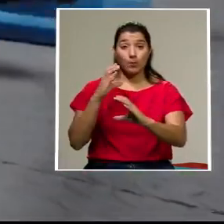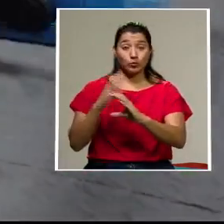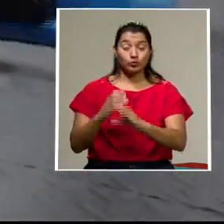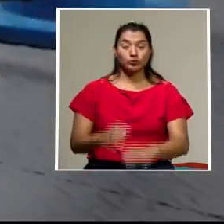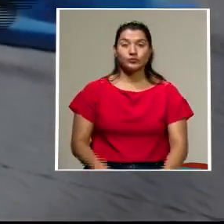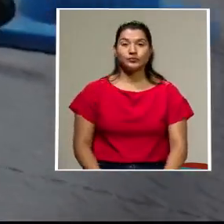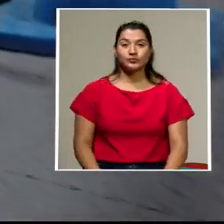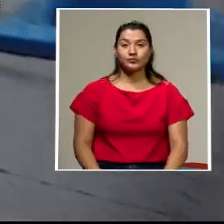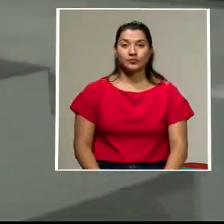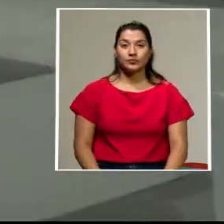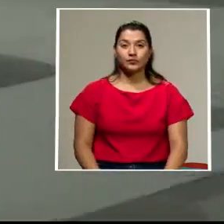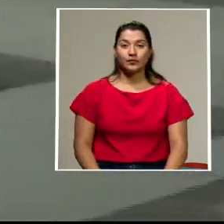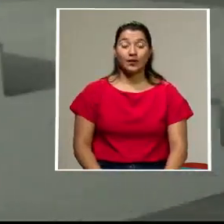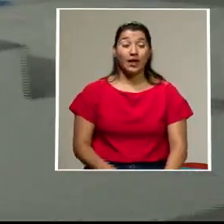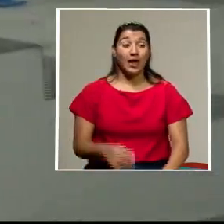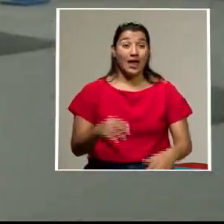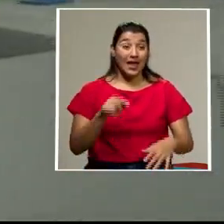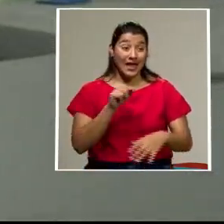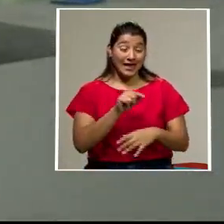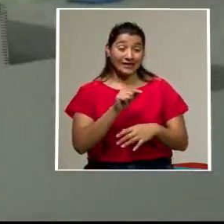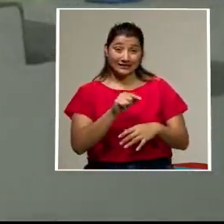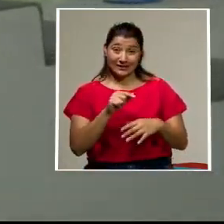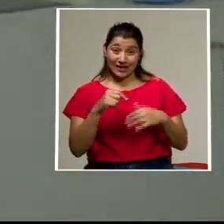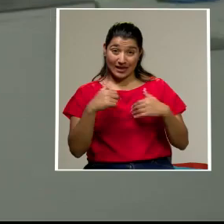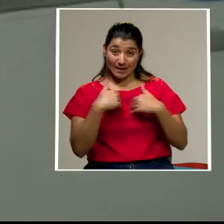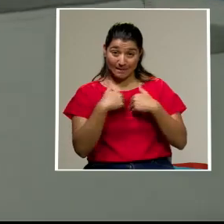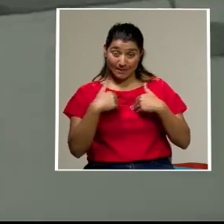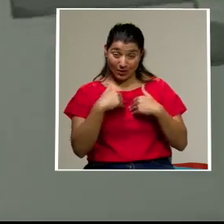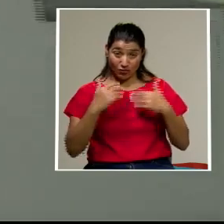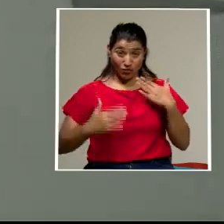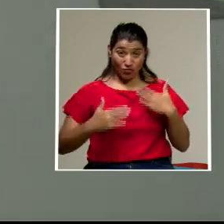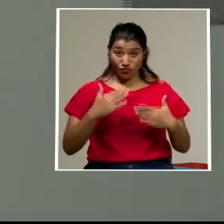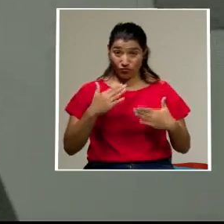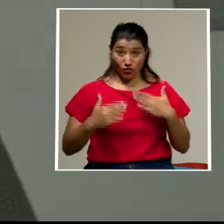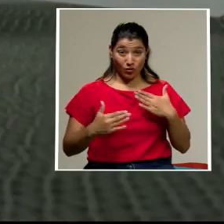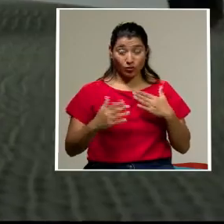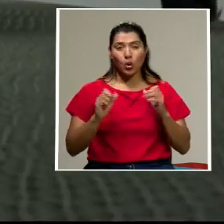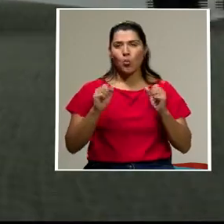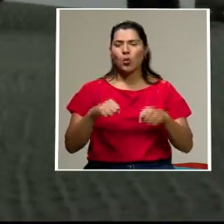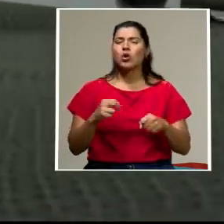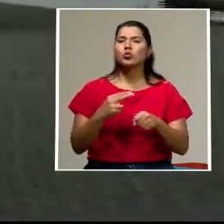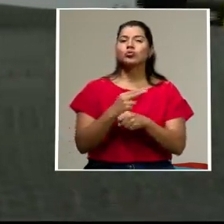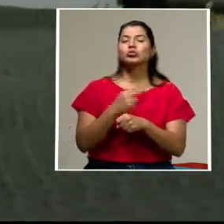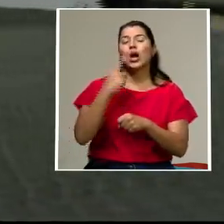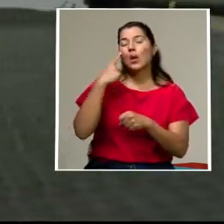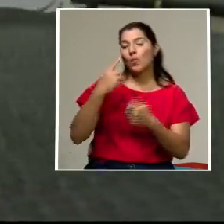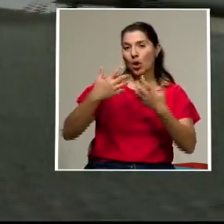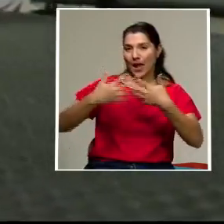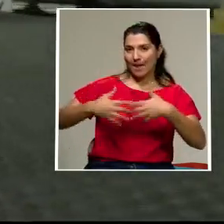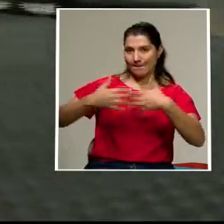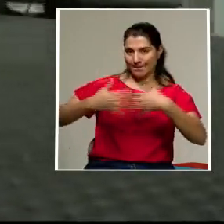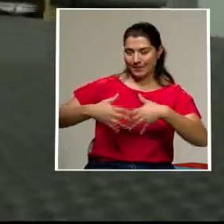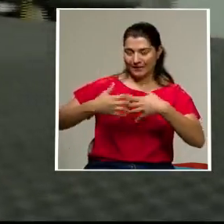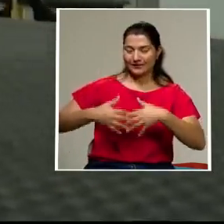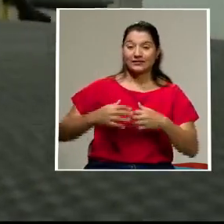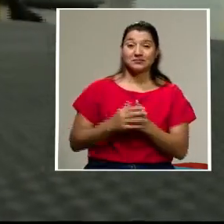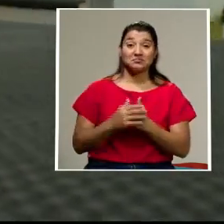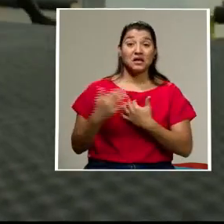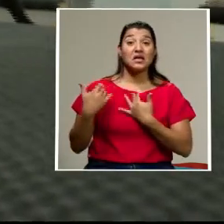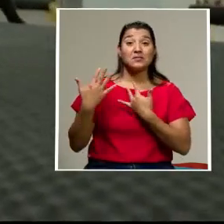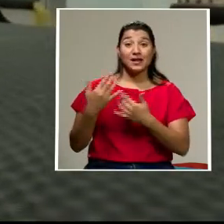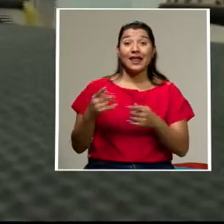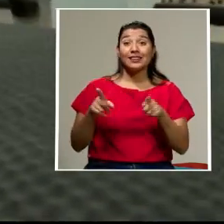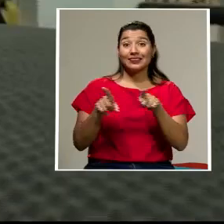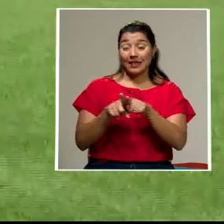La versión más grande de este perro puede ser utilizada por empresas en inspección de máquinas industriales o tuberías. Se espera también